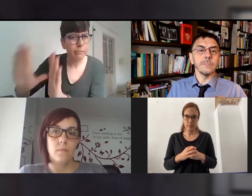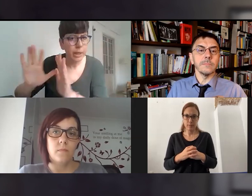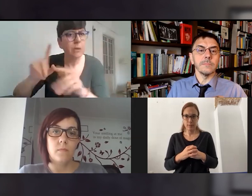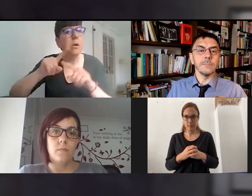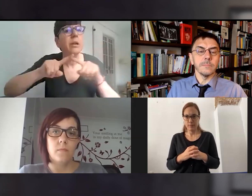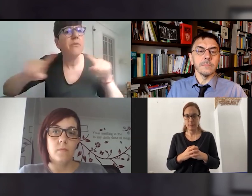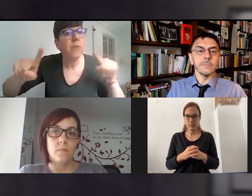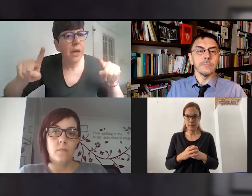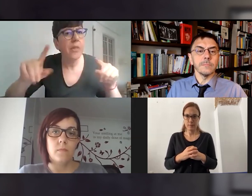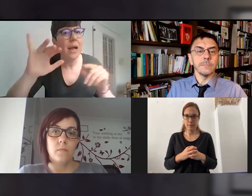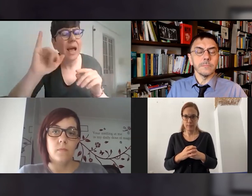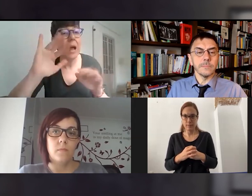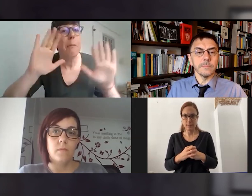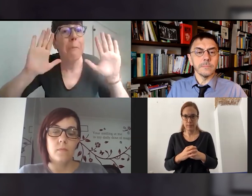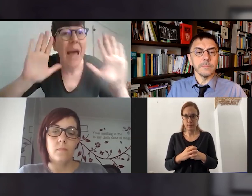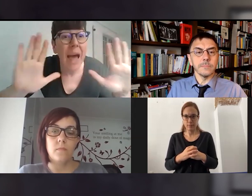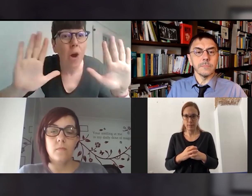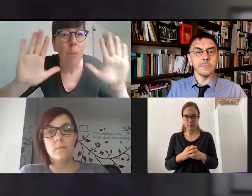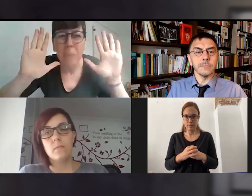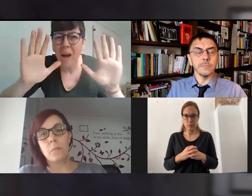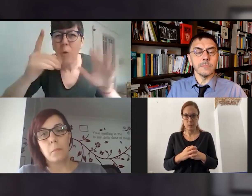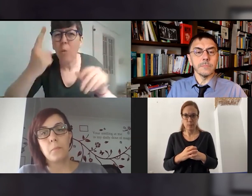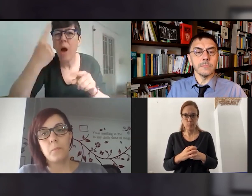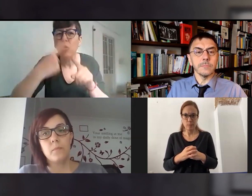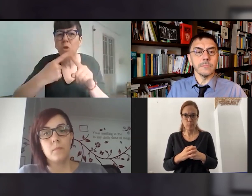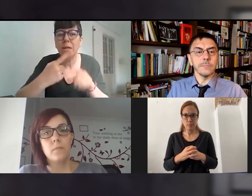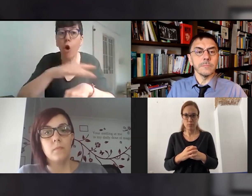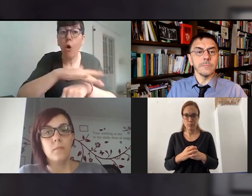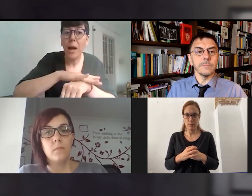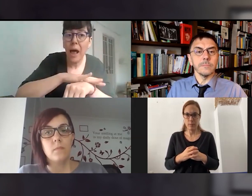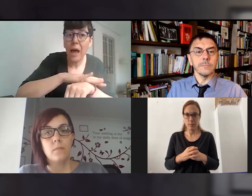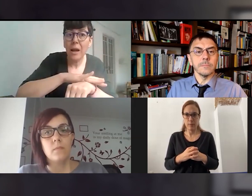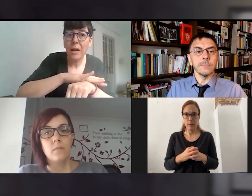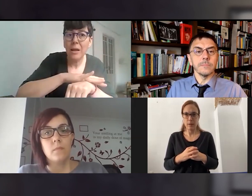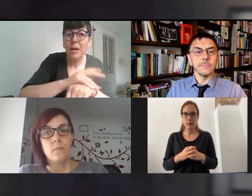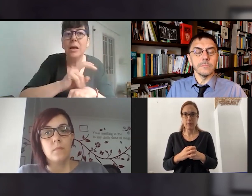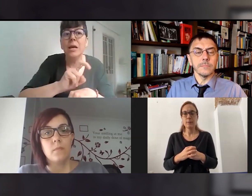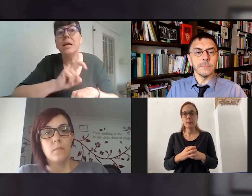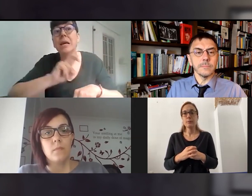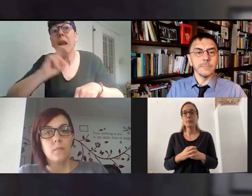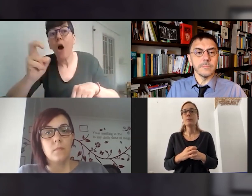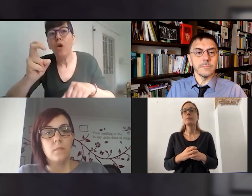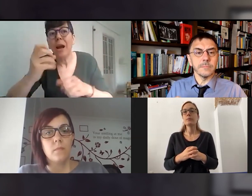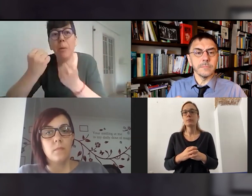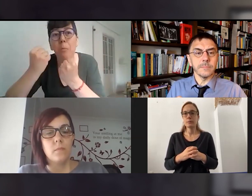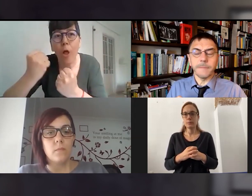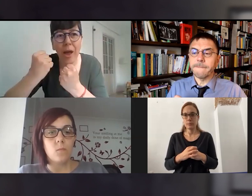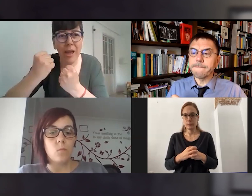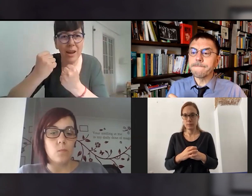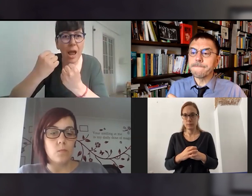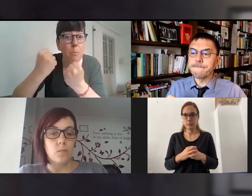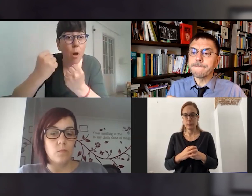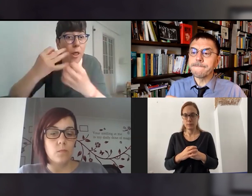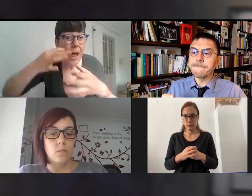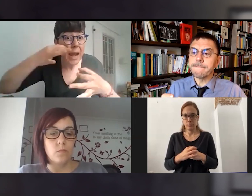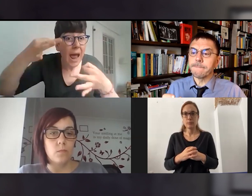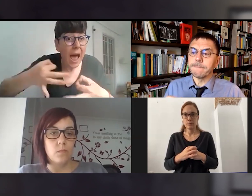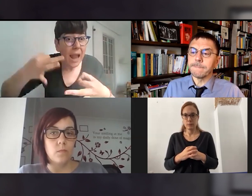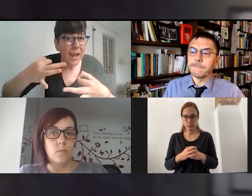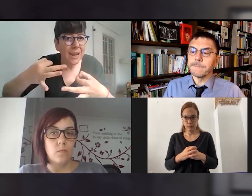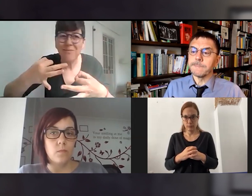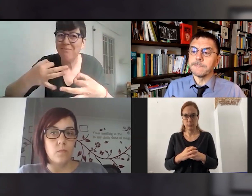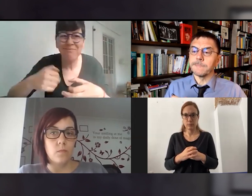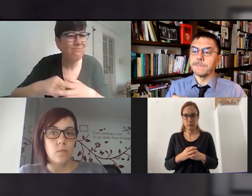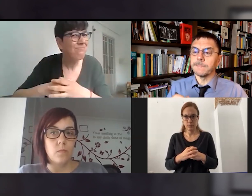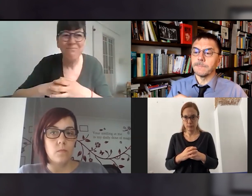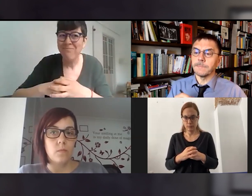McDonald's nos hemos enterado en otras comunidades que se está haciendo. Pero sí que es una cosa importante. Una cosa es gobernar y otra